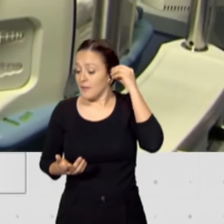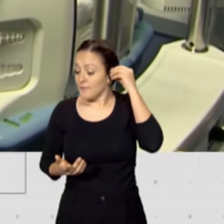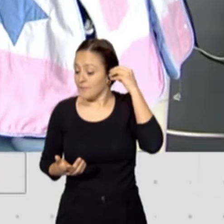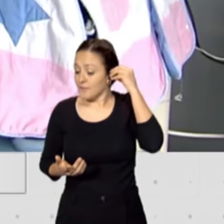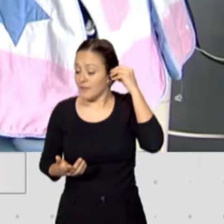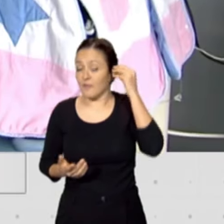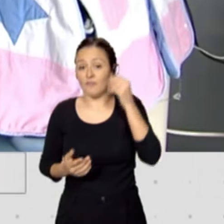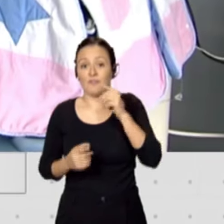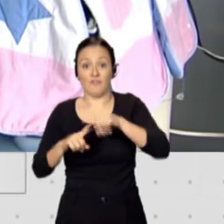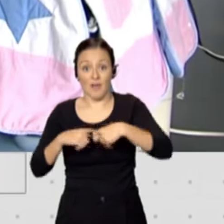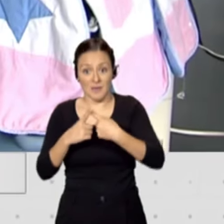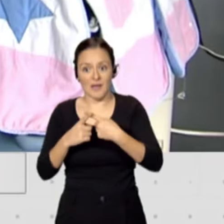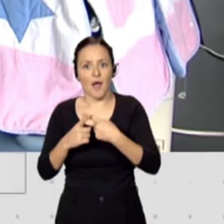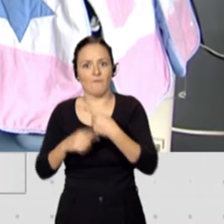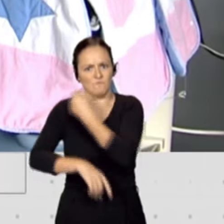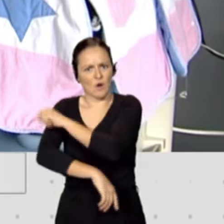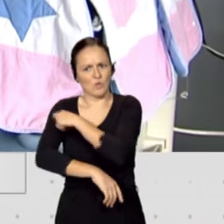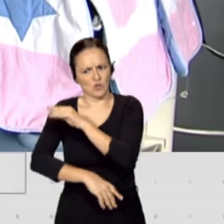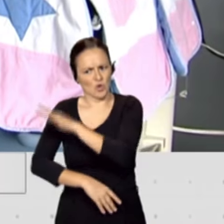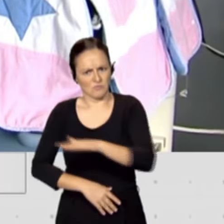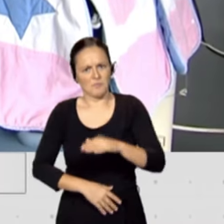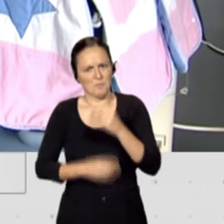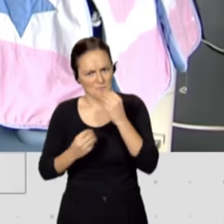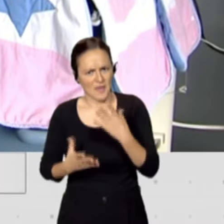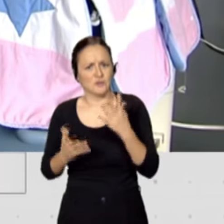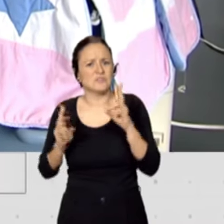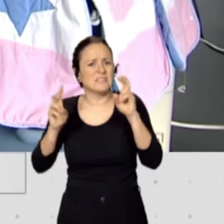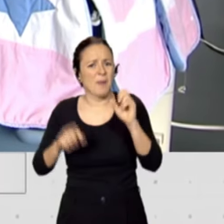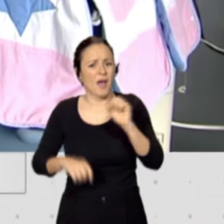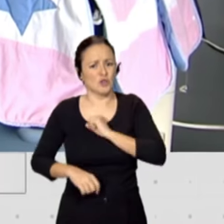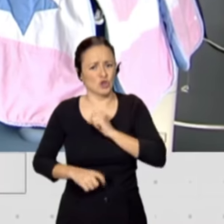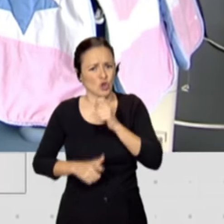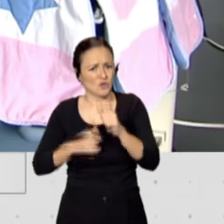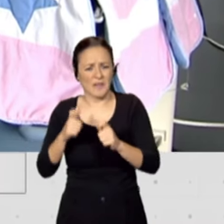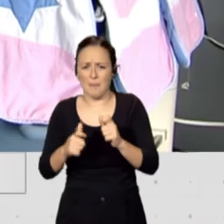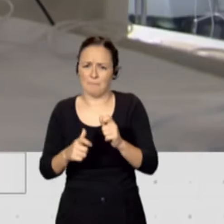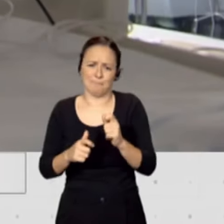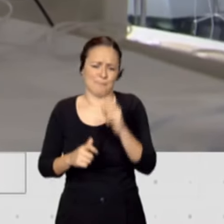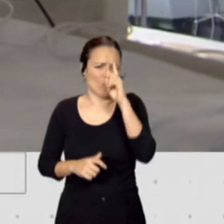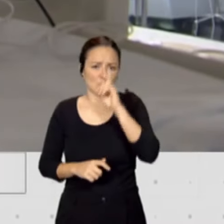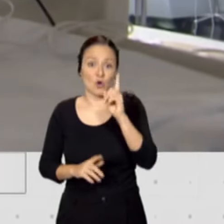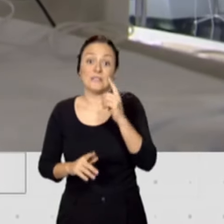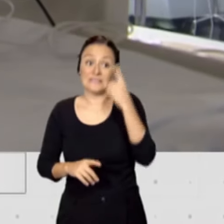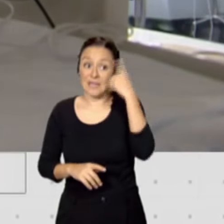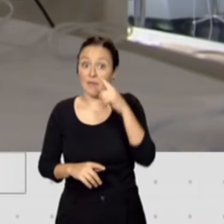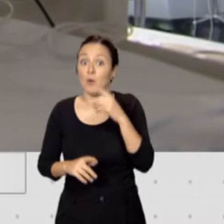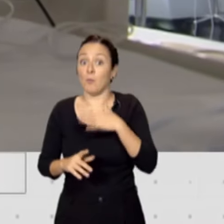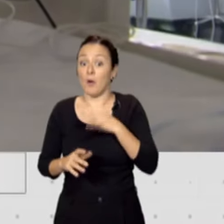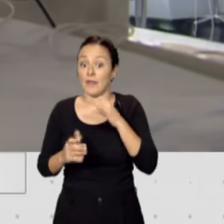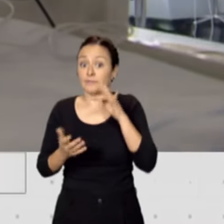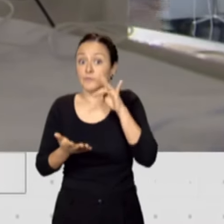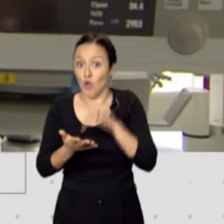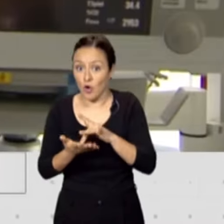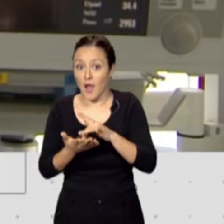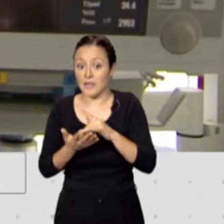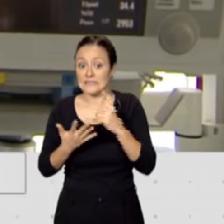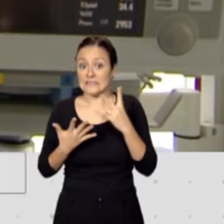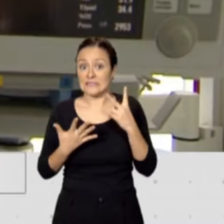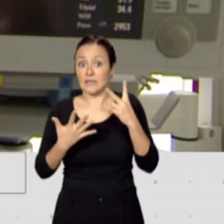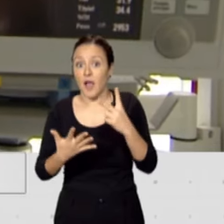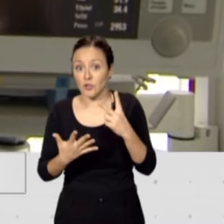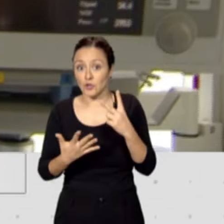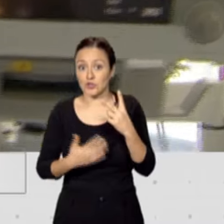tanto con respecto a lactoferina no hay que estar preocupado son brotes que sabemos que vienen Lo único es que hay que revisar el calendario